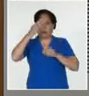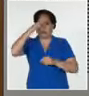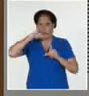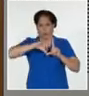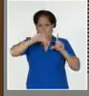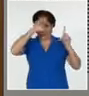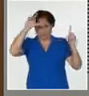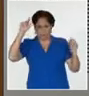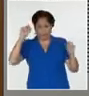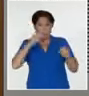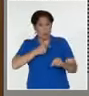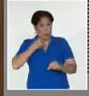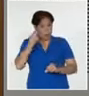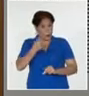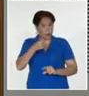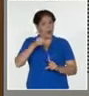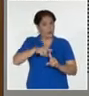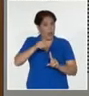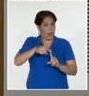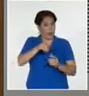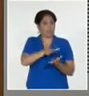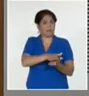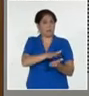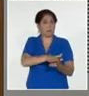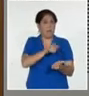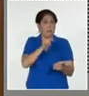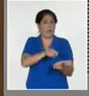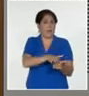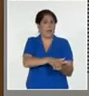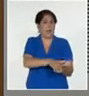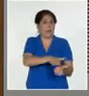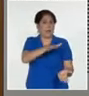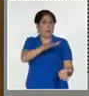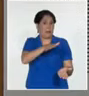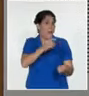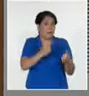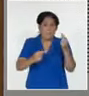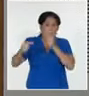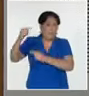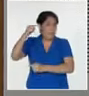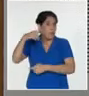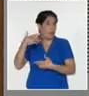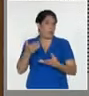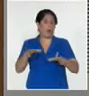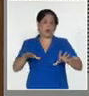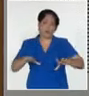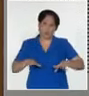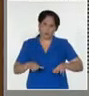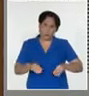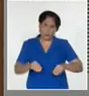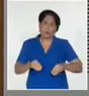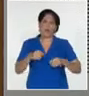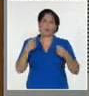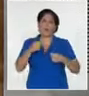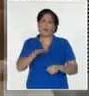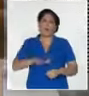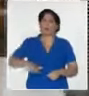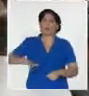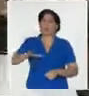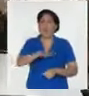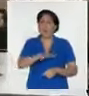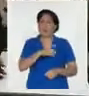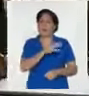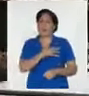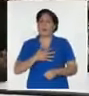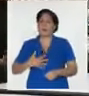delante un cúmulo de tareas muy desafiantes y el mayor desafío estará en asumirlas con sentido común y